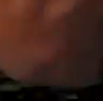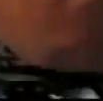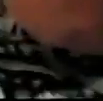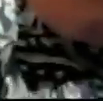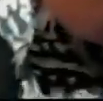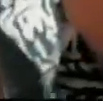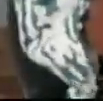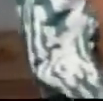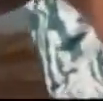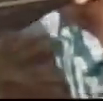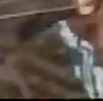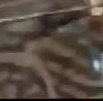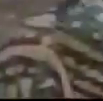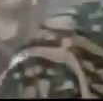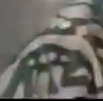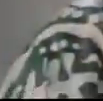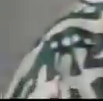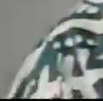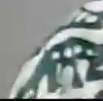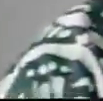que el agua corriendo va.